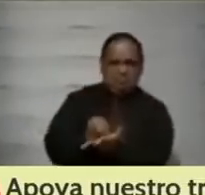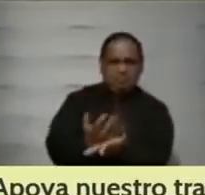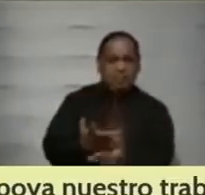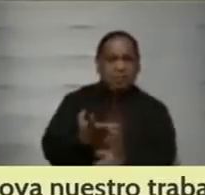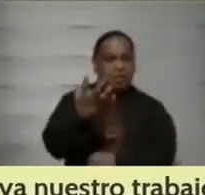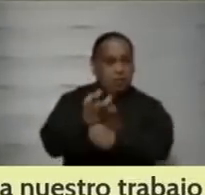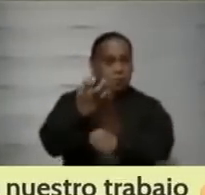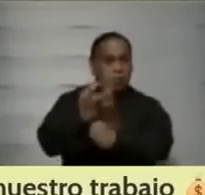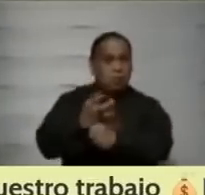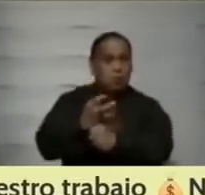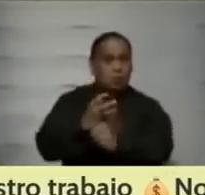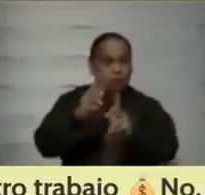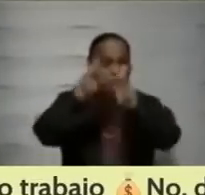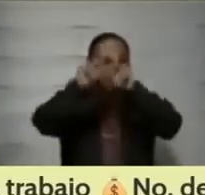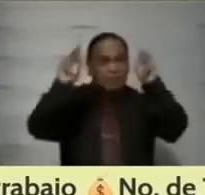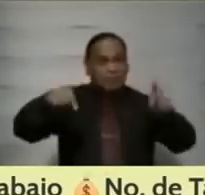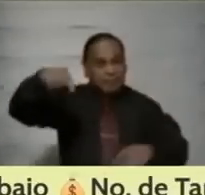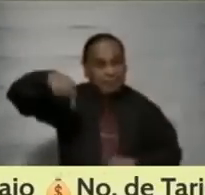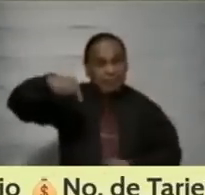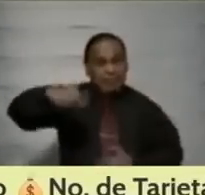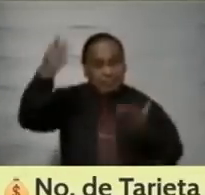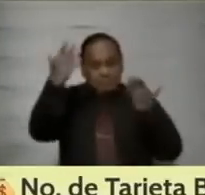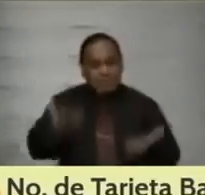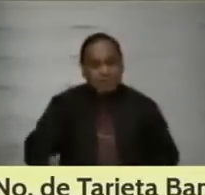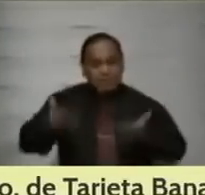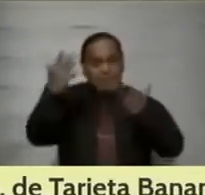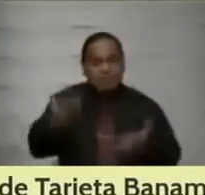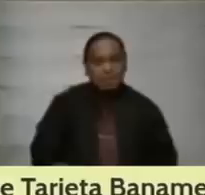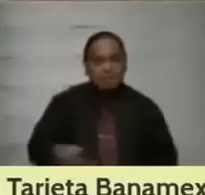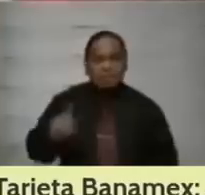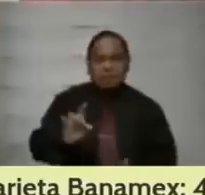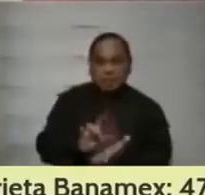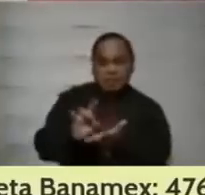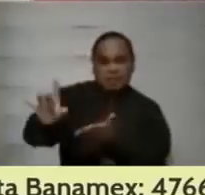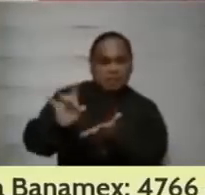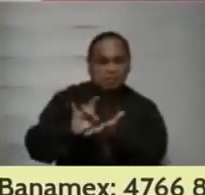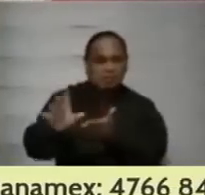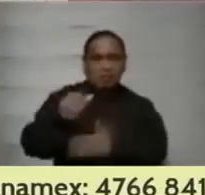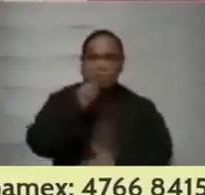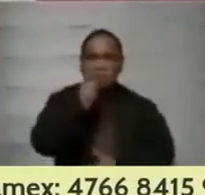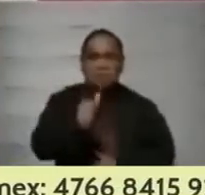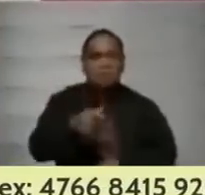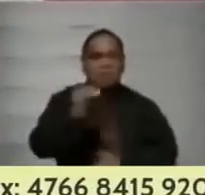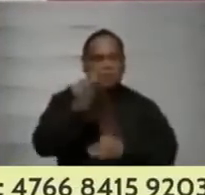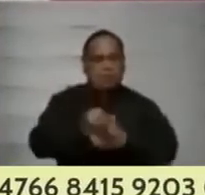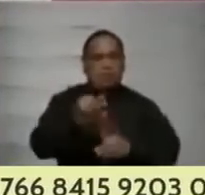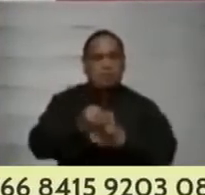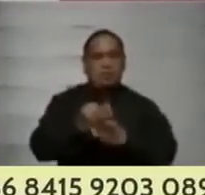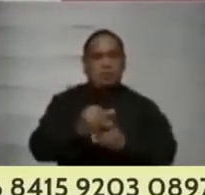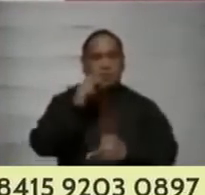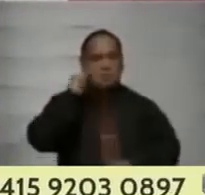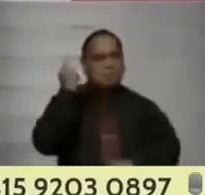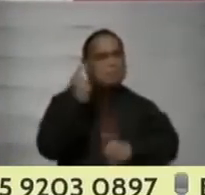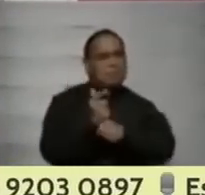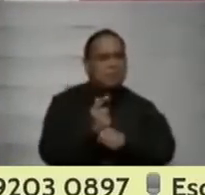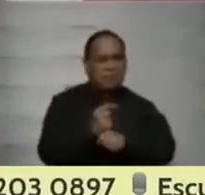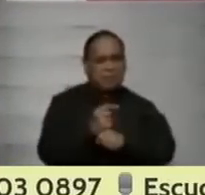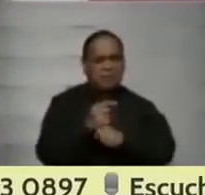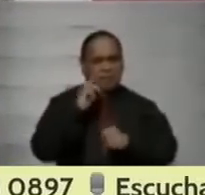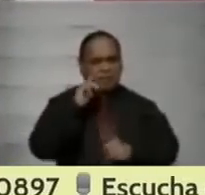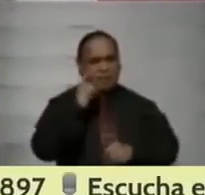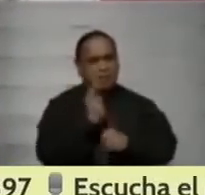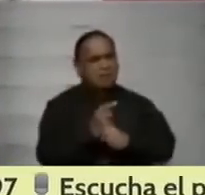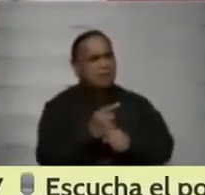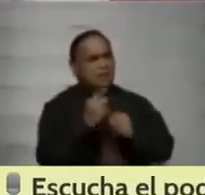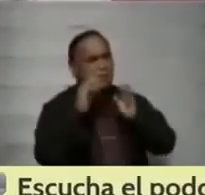piso. Que o sea, lo obligaban también. Ni siquiera se lo enviaban por transferencia o algo por ahí. Claro. Y lo hacían hacer antesala. Claro. O sea,